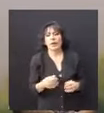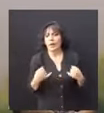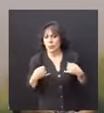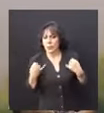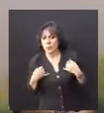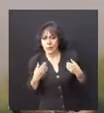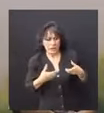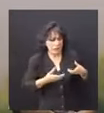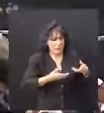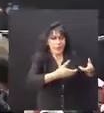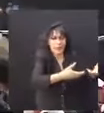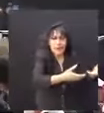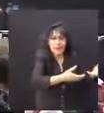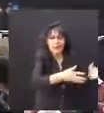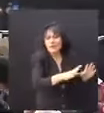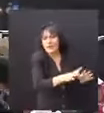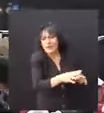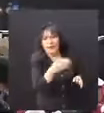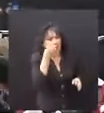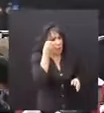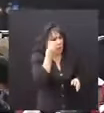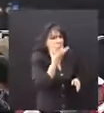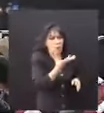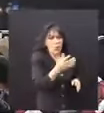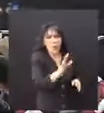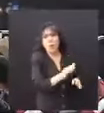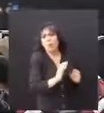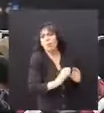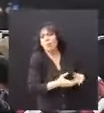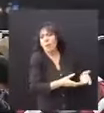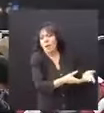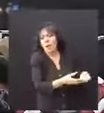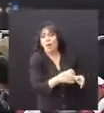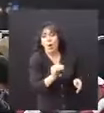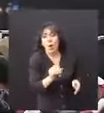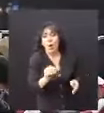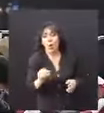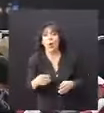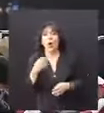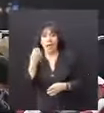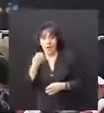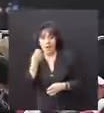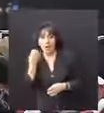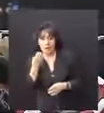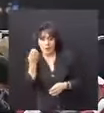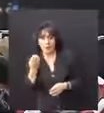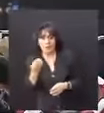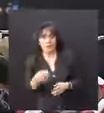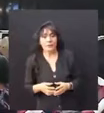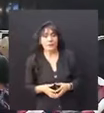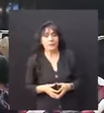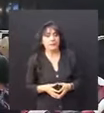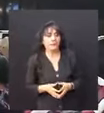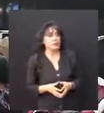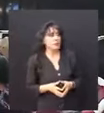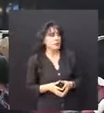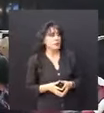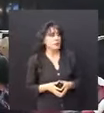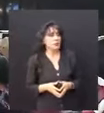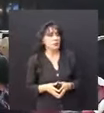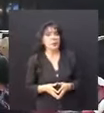escuela? Pues es obvio, por eso hay que construir más escuelas, más preparatorias y